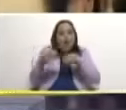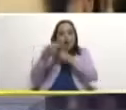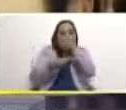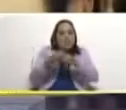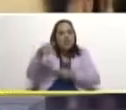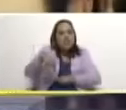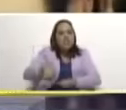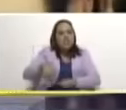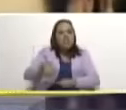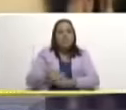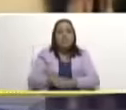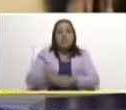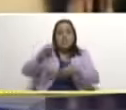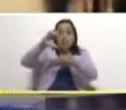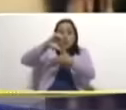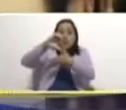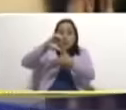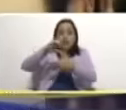aquí en Sudamérica,